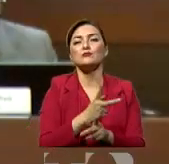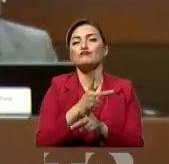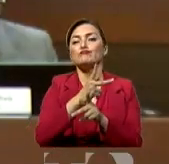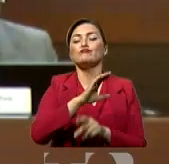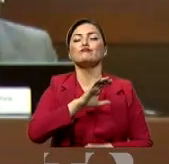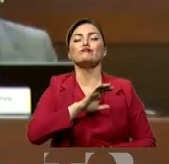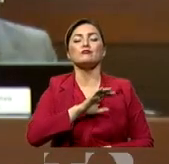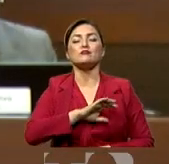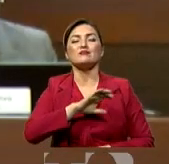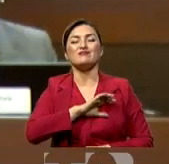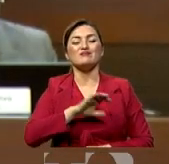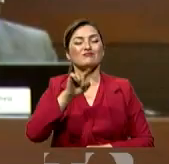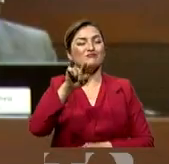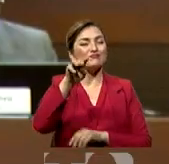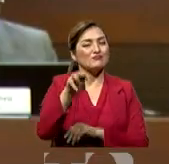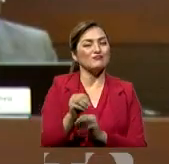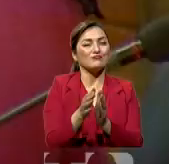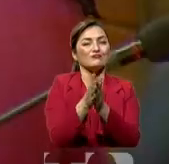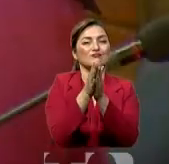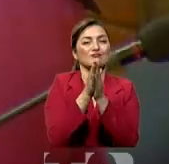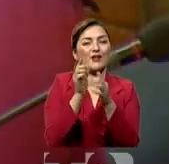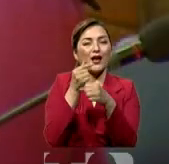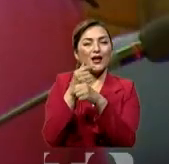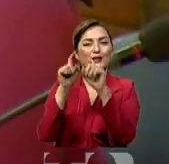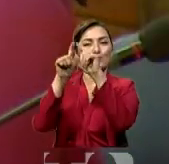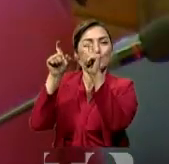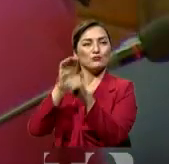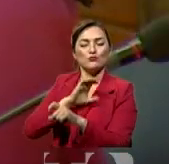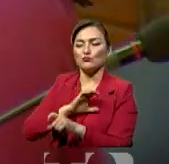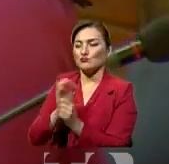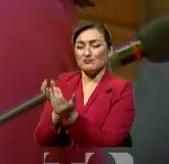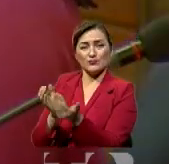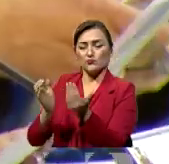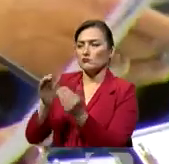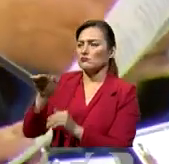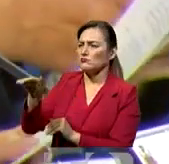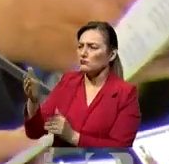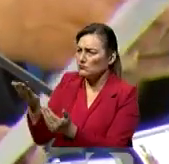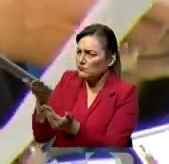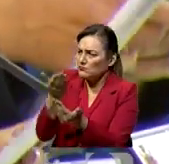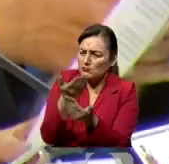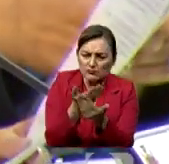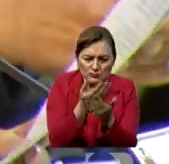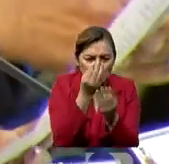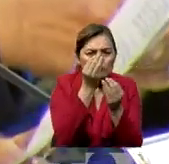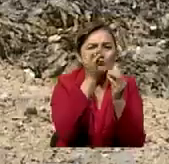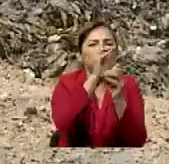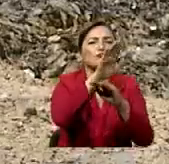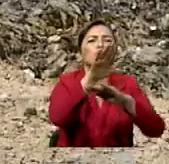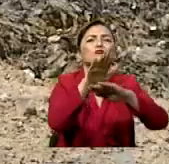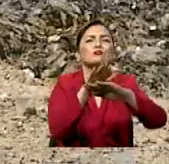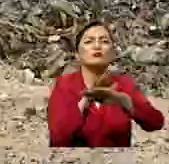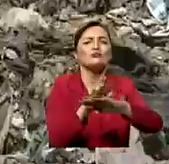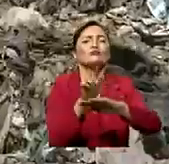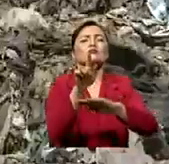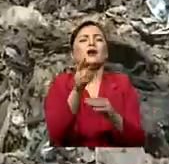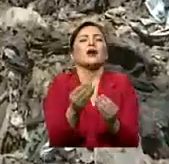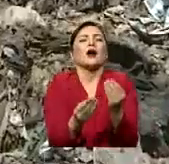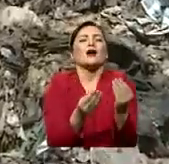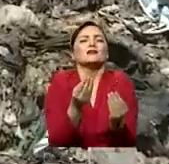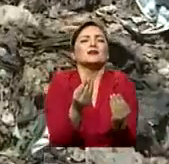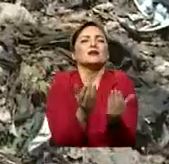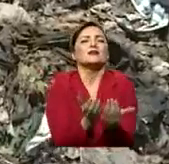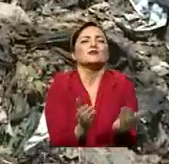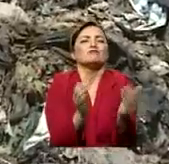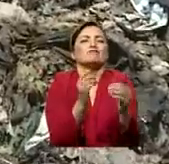los ediles solicitaron que la gerente de la empresa municipal presente en la próxima sesión un informe ante el Pleno sobre la disposición final de la basura